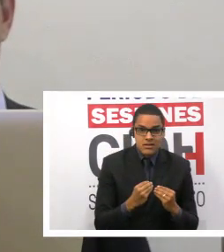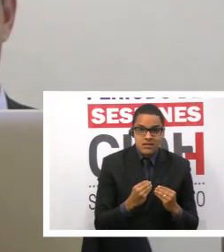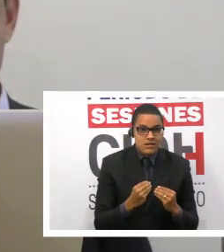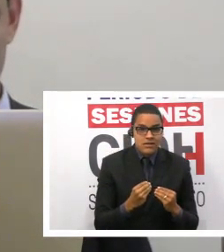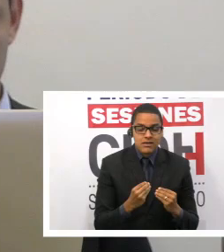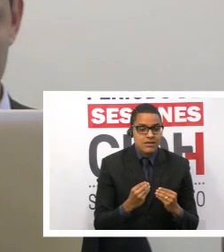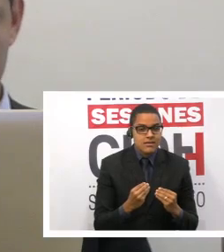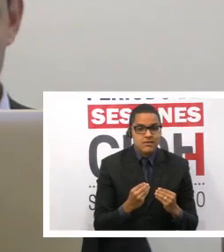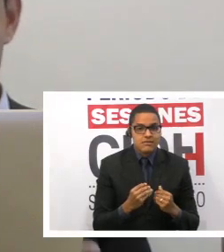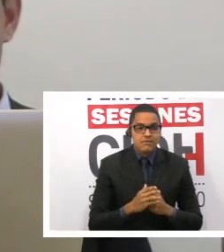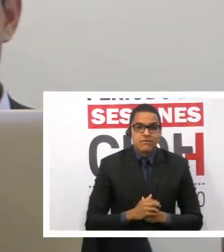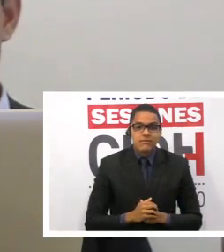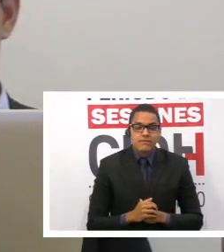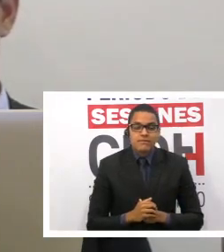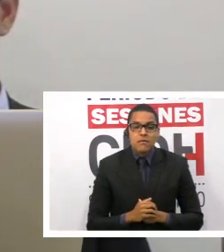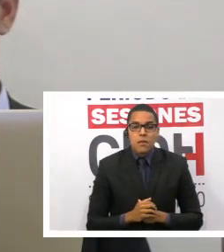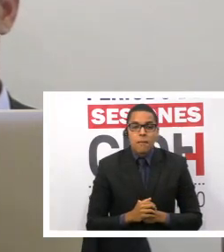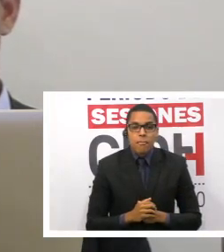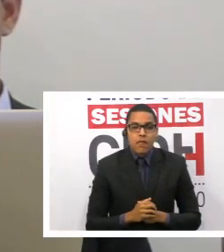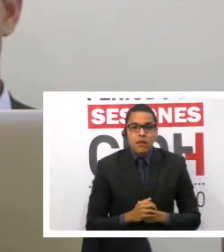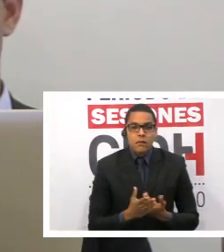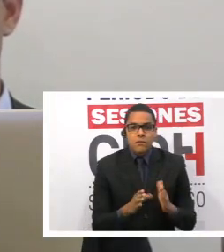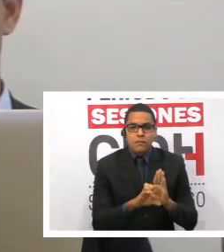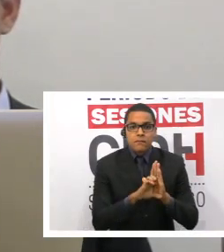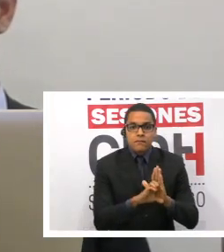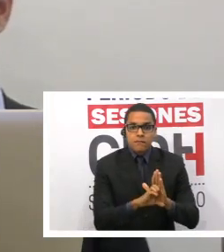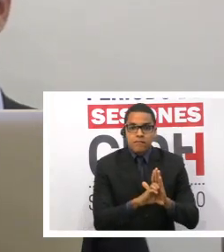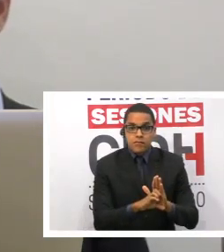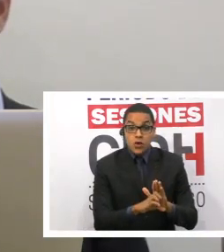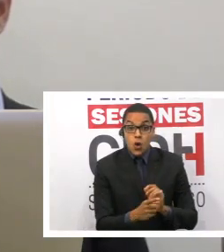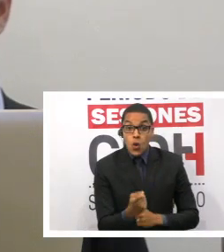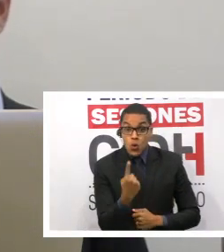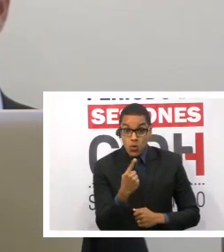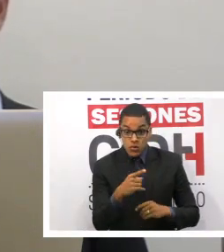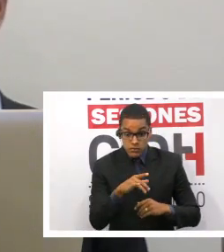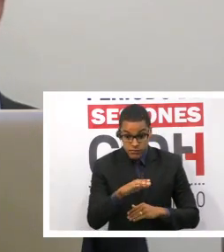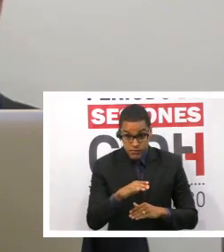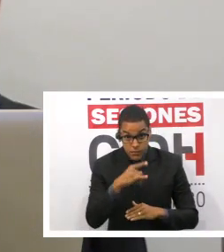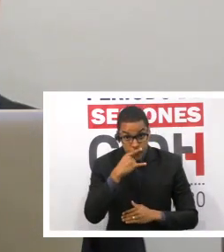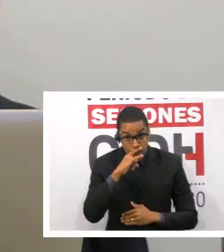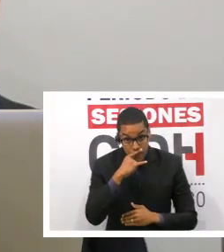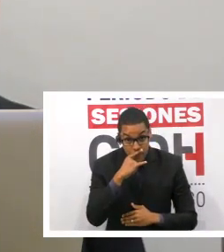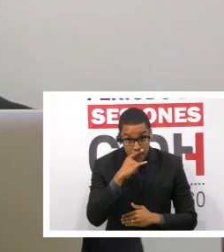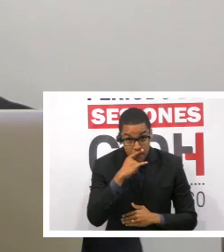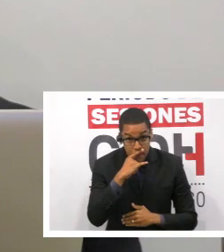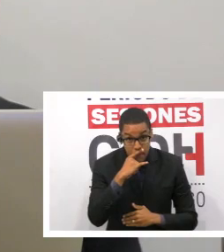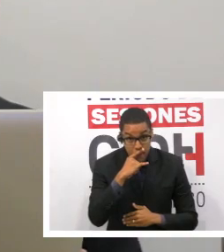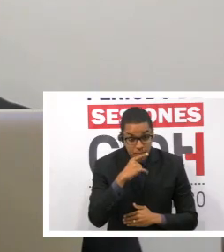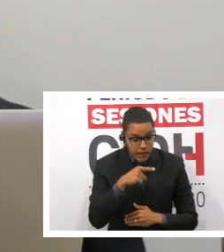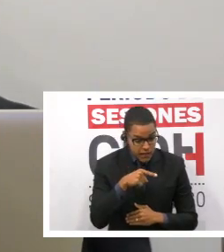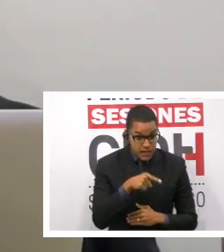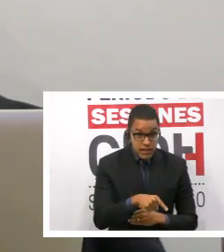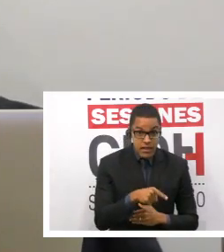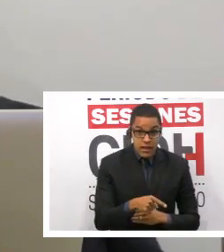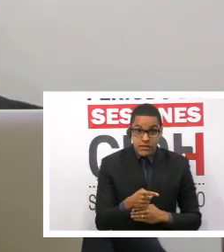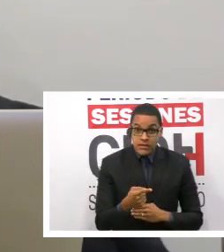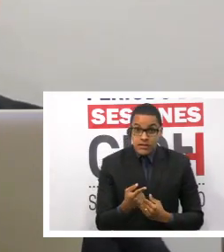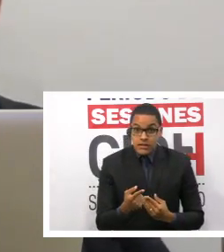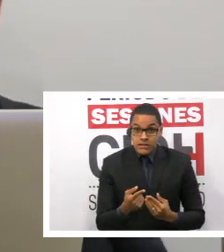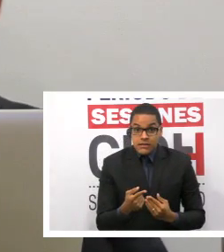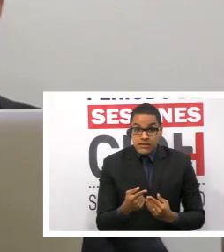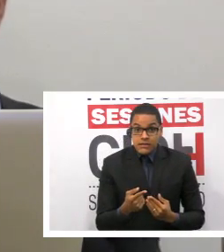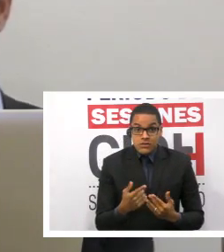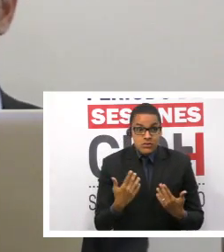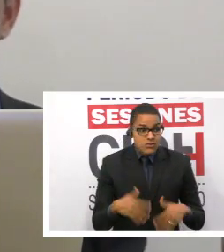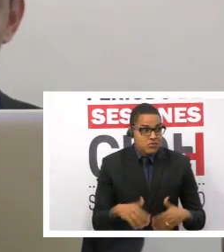departamento de guainía cerca la amazona a la amazonía colombiana tiene más de 700 veces probabilidades de morir